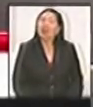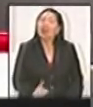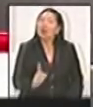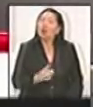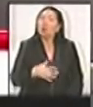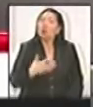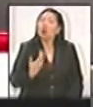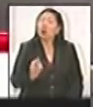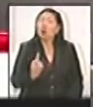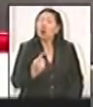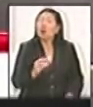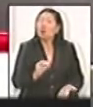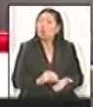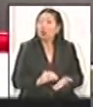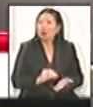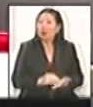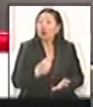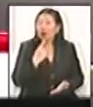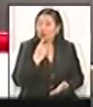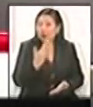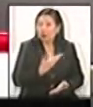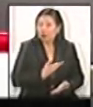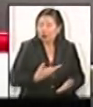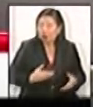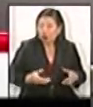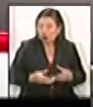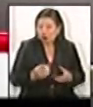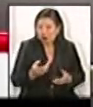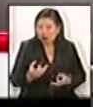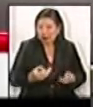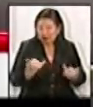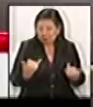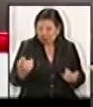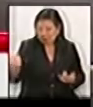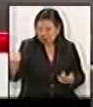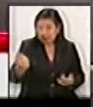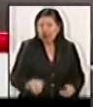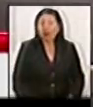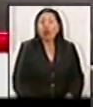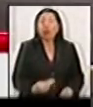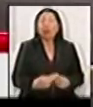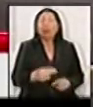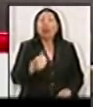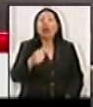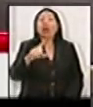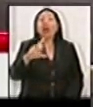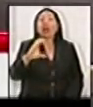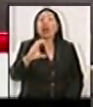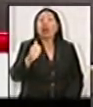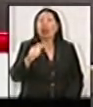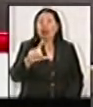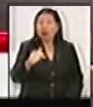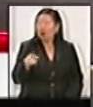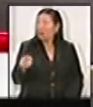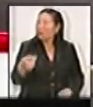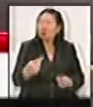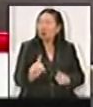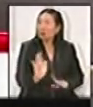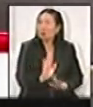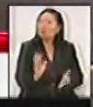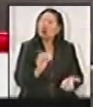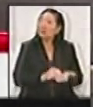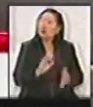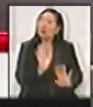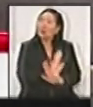No puede ser que una vez más, y le digo al presidente de la Comisión de Presupuesto que está acá, el congresista Alcalá, que no podemos nosotros permitir una